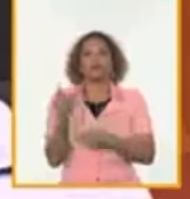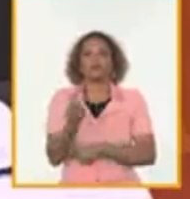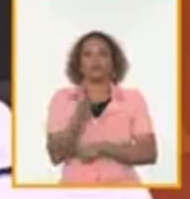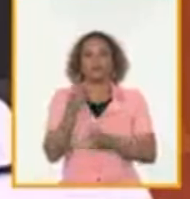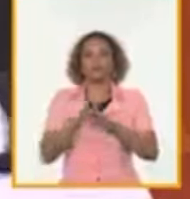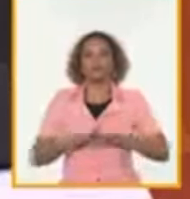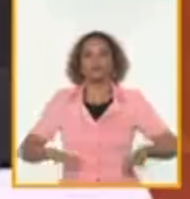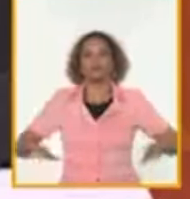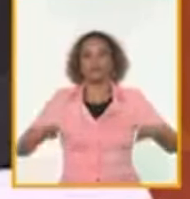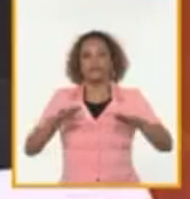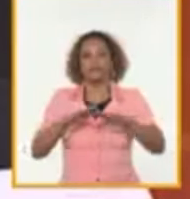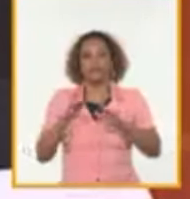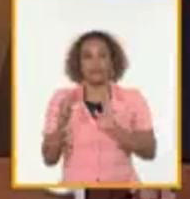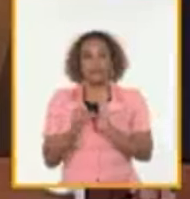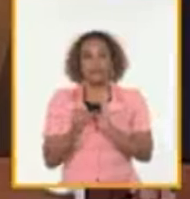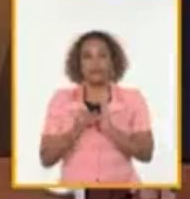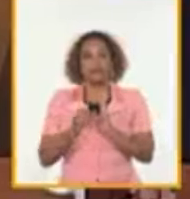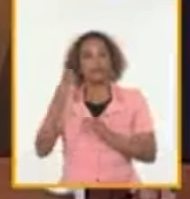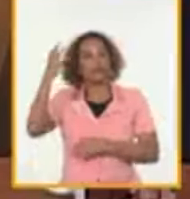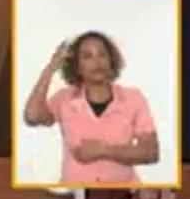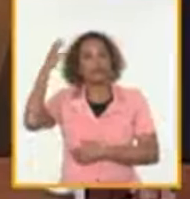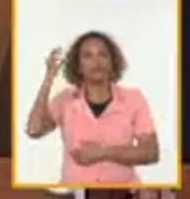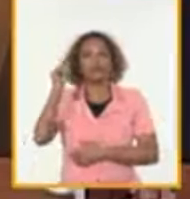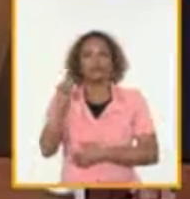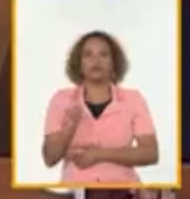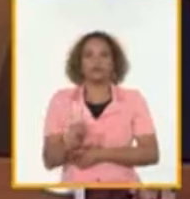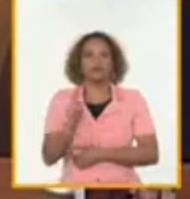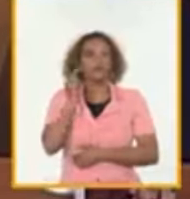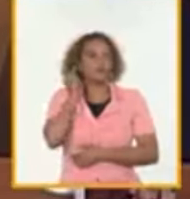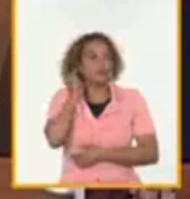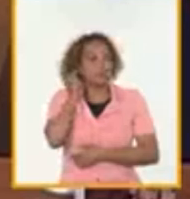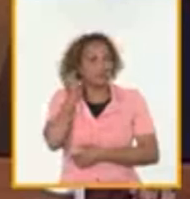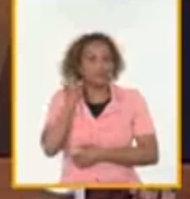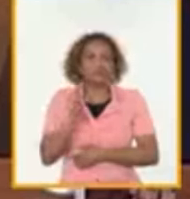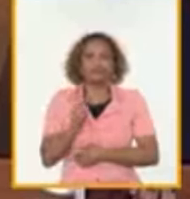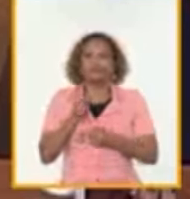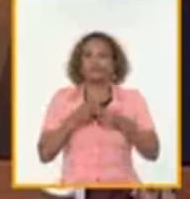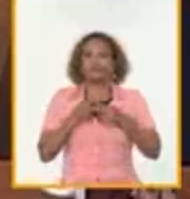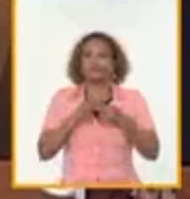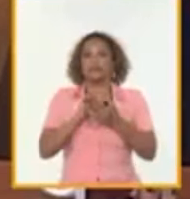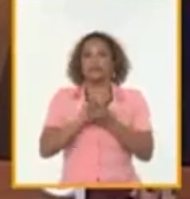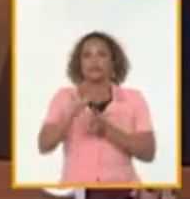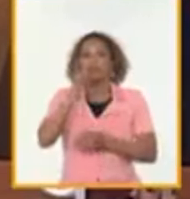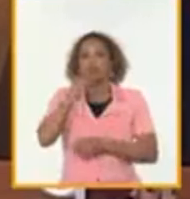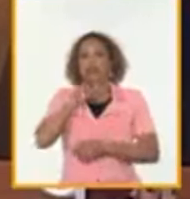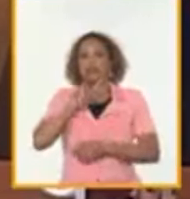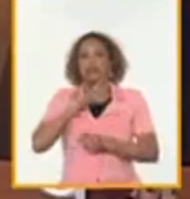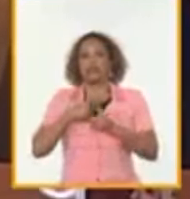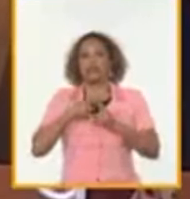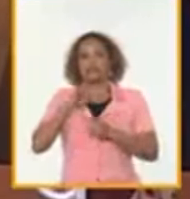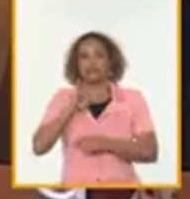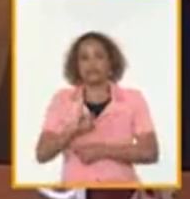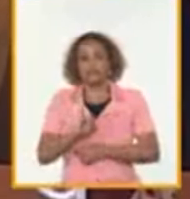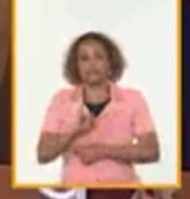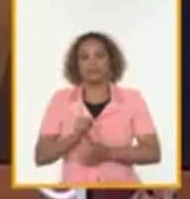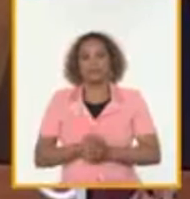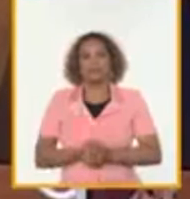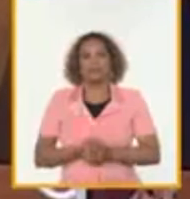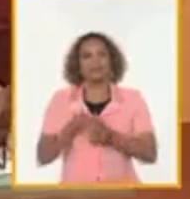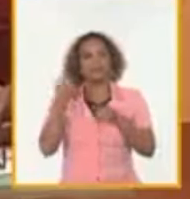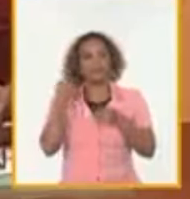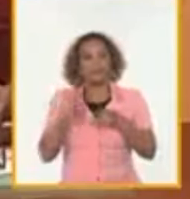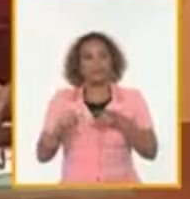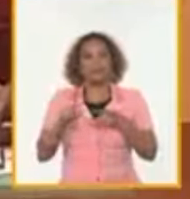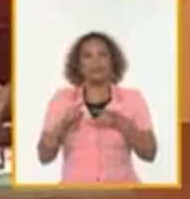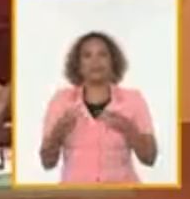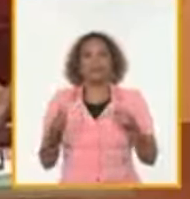nuestra mesa redonda la gobernadora de esta provincia la compañera milax Yanet Sánchez armas y también está